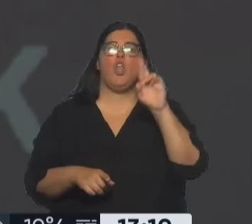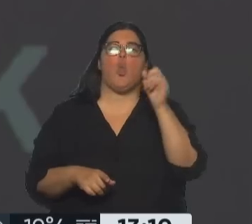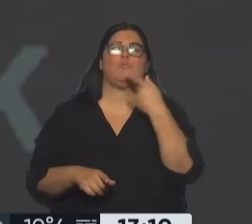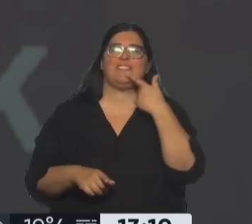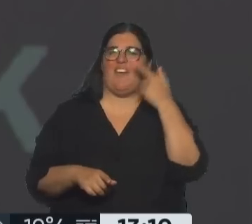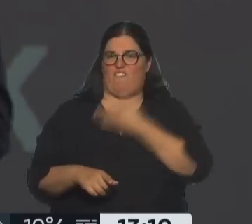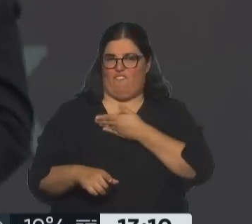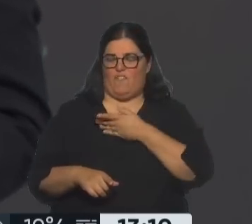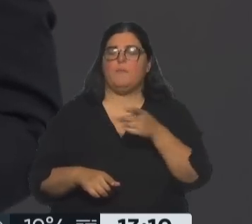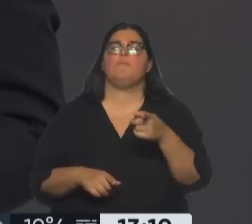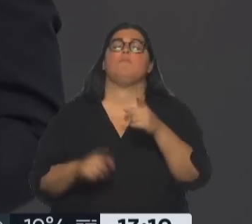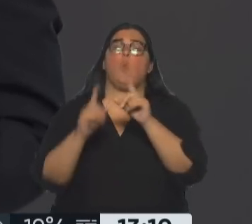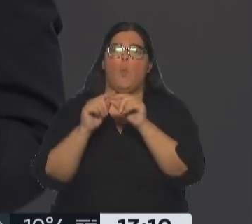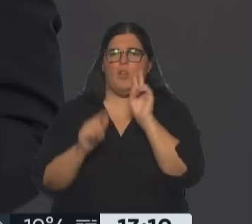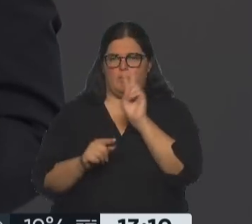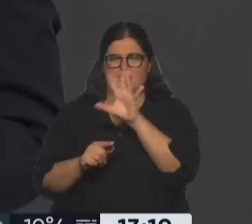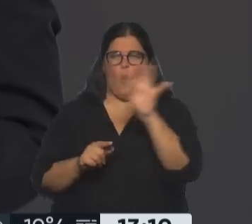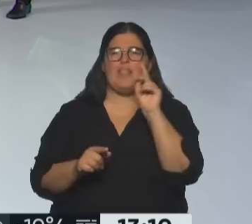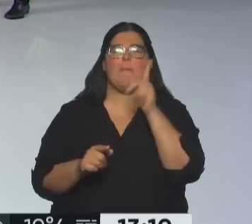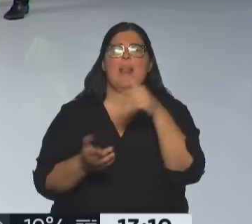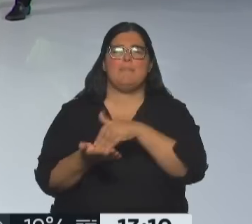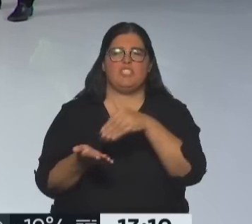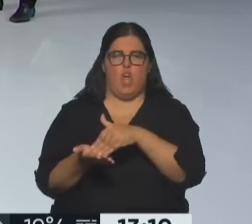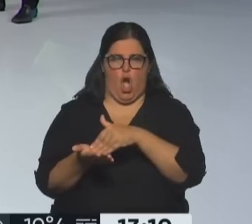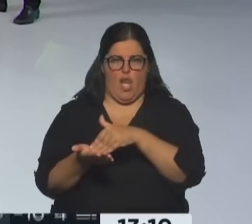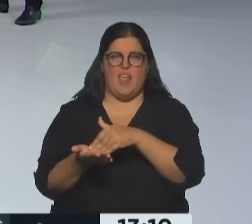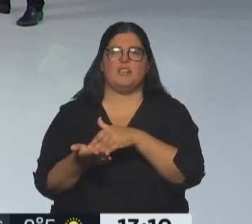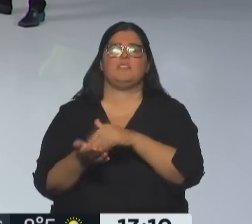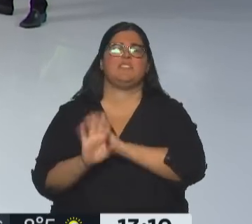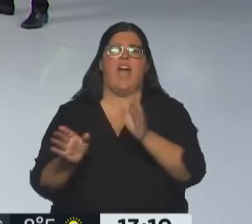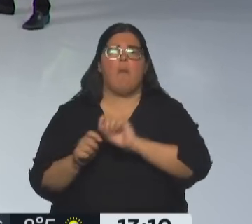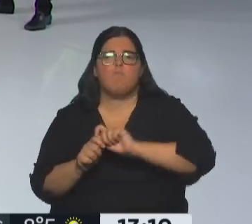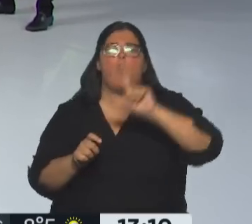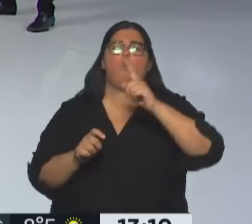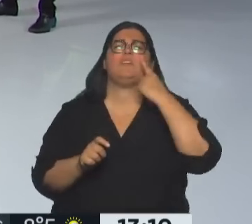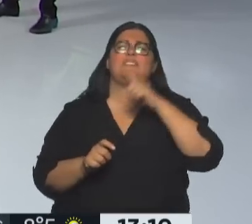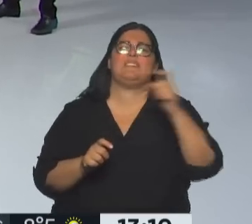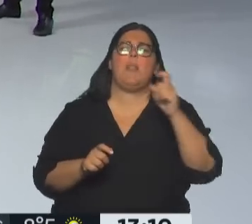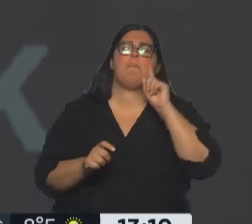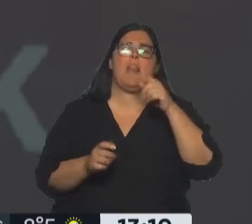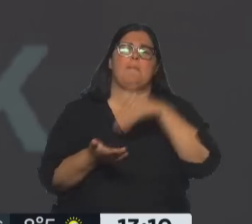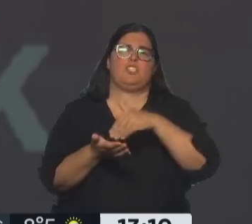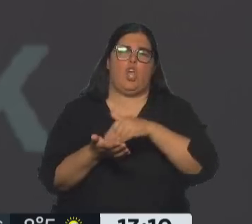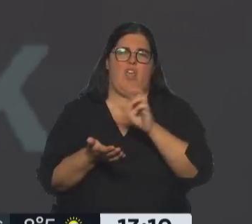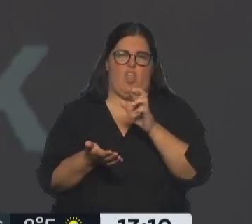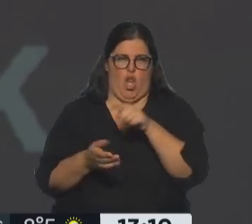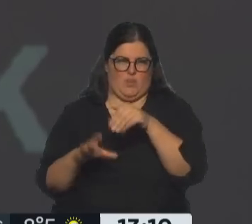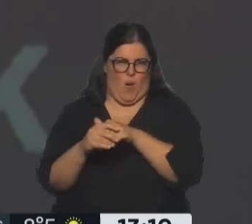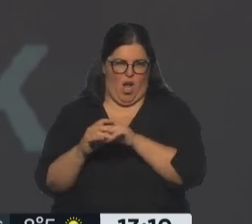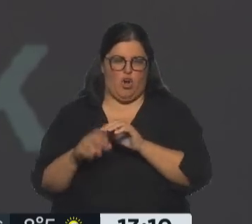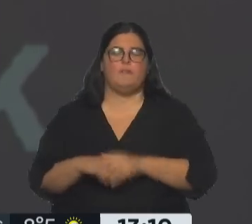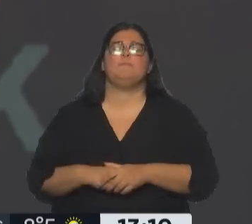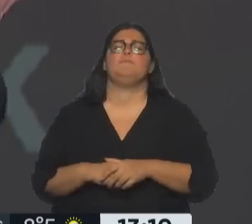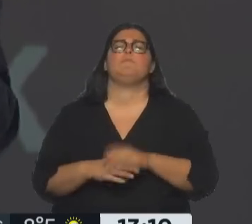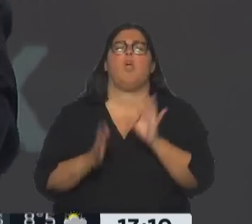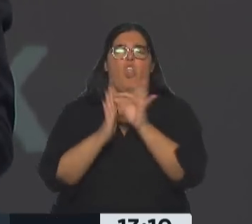importante los números aquí, 50.000 millones, incrementados a 100.000 millones de dólares. Y seguimos avanzando con más